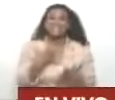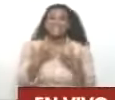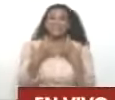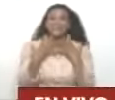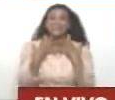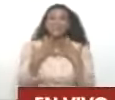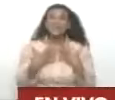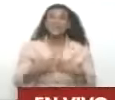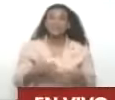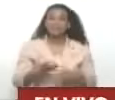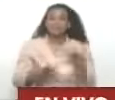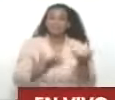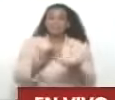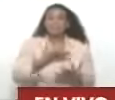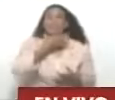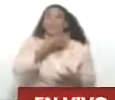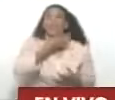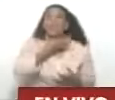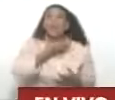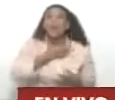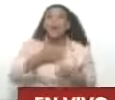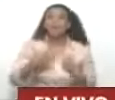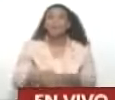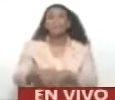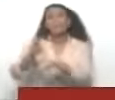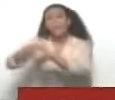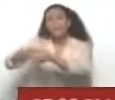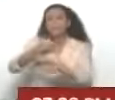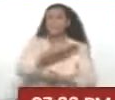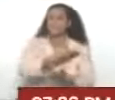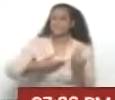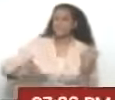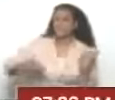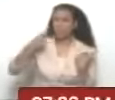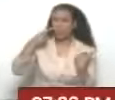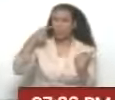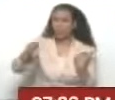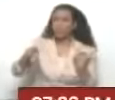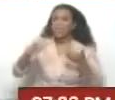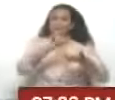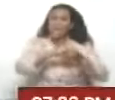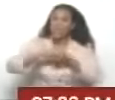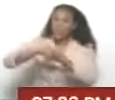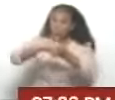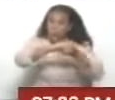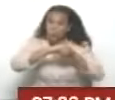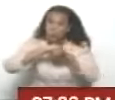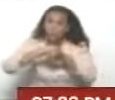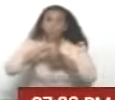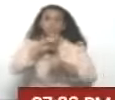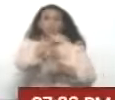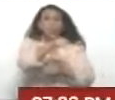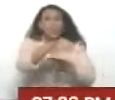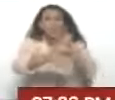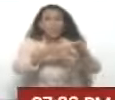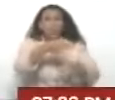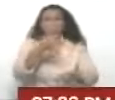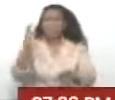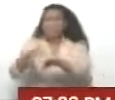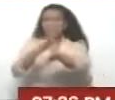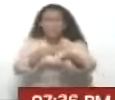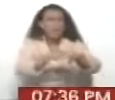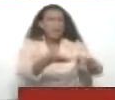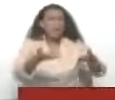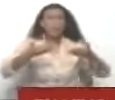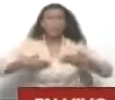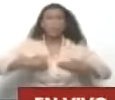el huerguero. Mire, presidente... Usted en Trujillo dijo que no le había pedido nada a